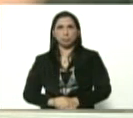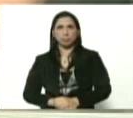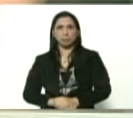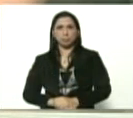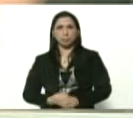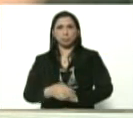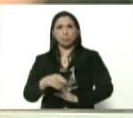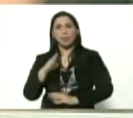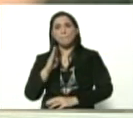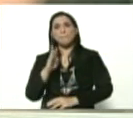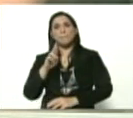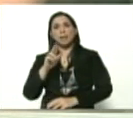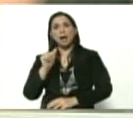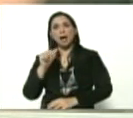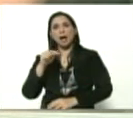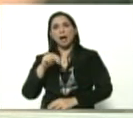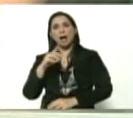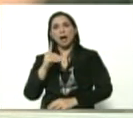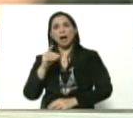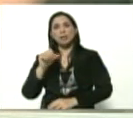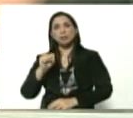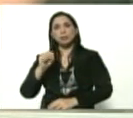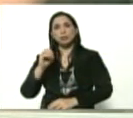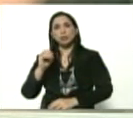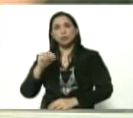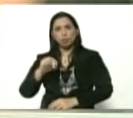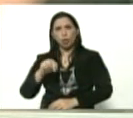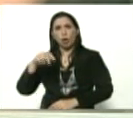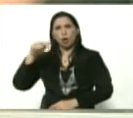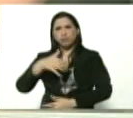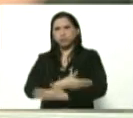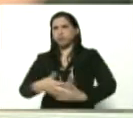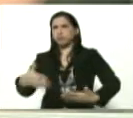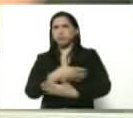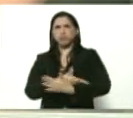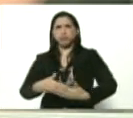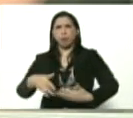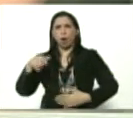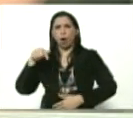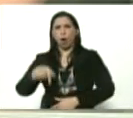Richard Branson, multimillonario, hoy quebrado por el coronavirus.